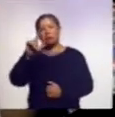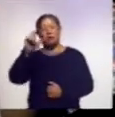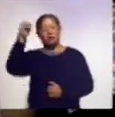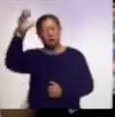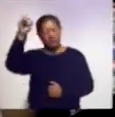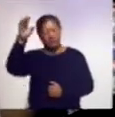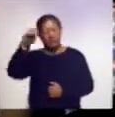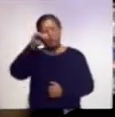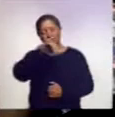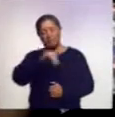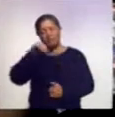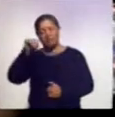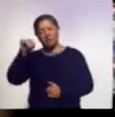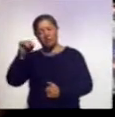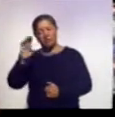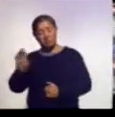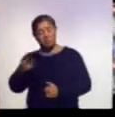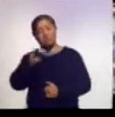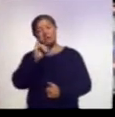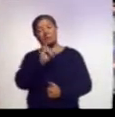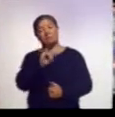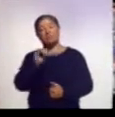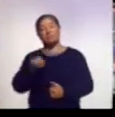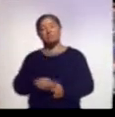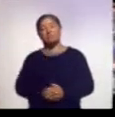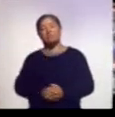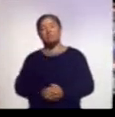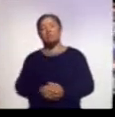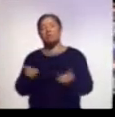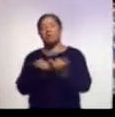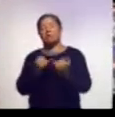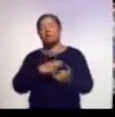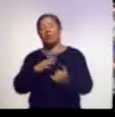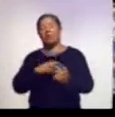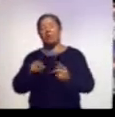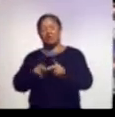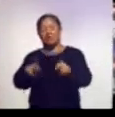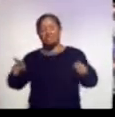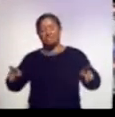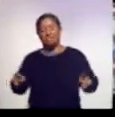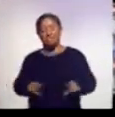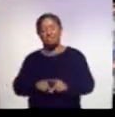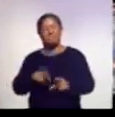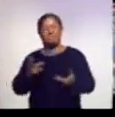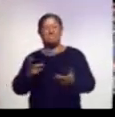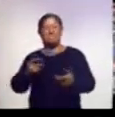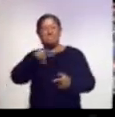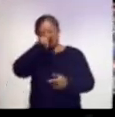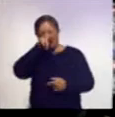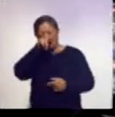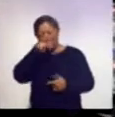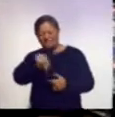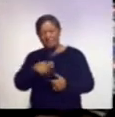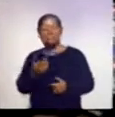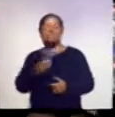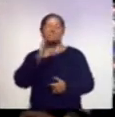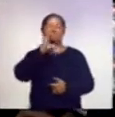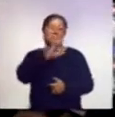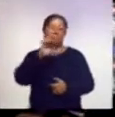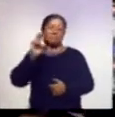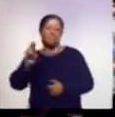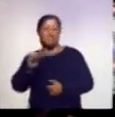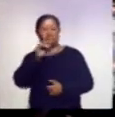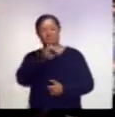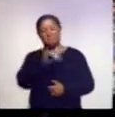La oferta artística contempla también los conciertos en el palenque de feria de la banda MS, Carlos Rivera, Marisela,